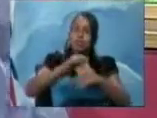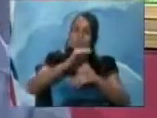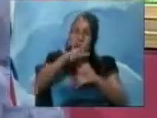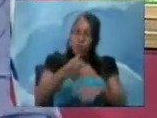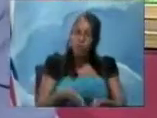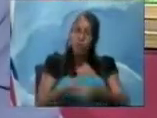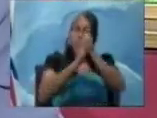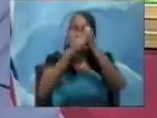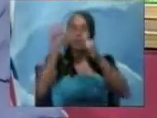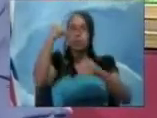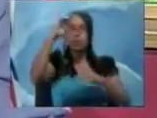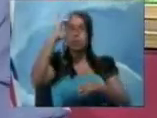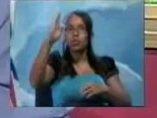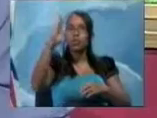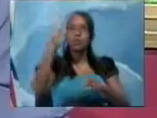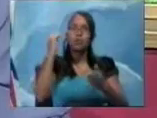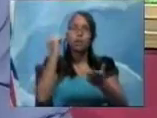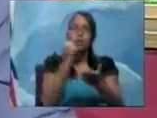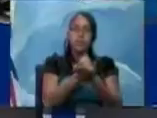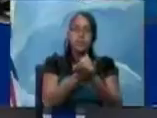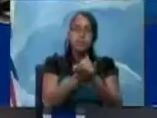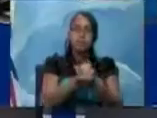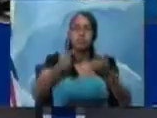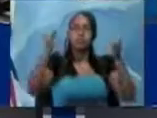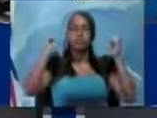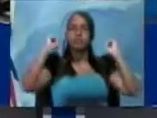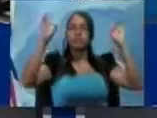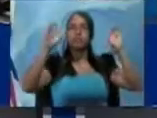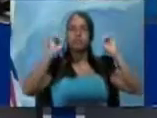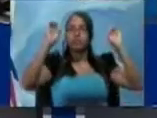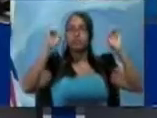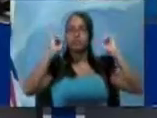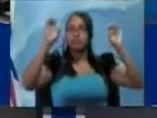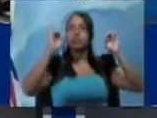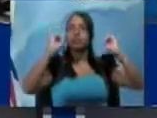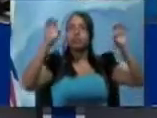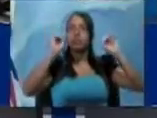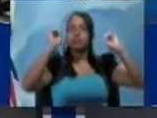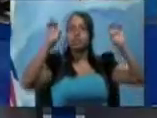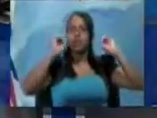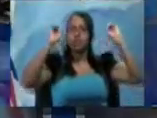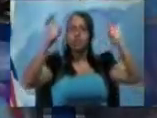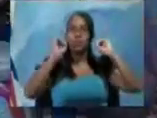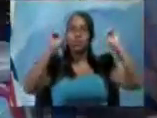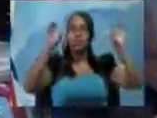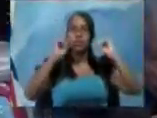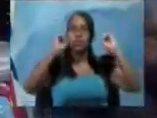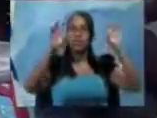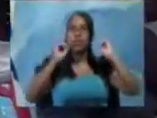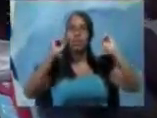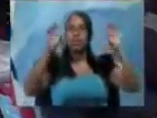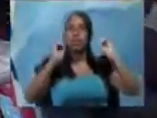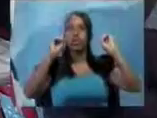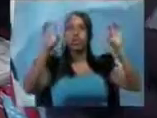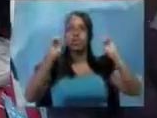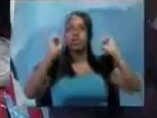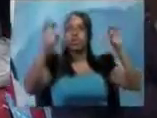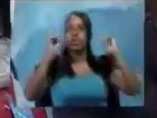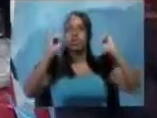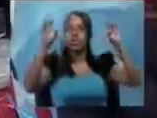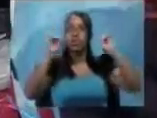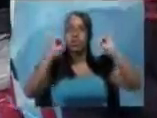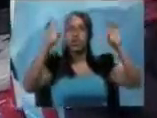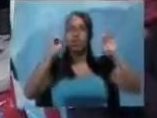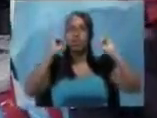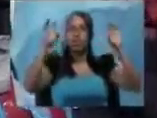él que Dios me les bendiga y que Dios me les guarde Gloria a Dios Gloria a Dios Gloria a Dios